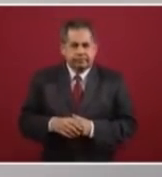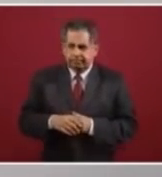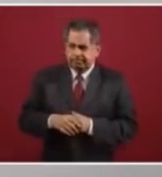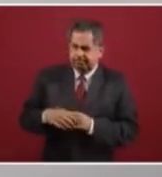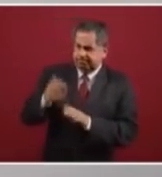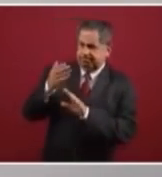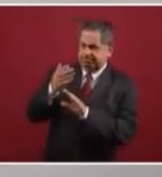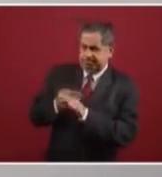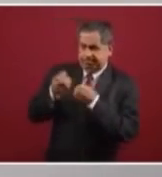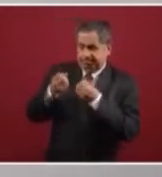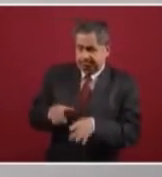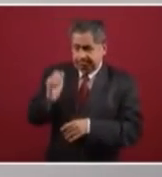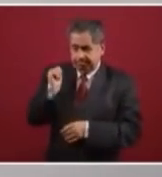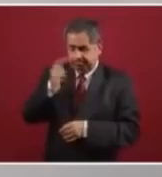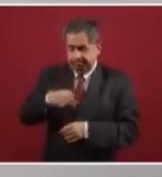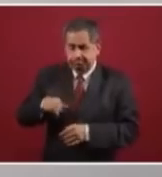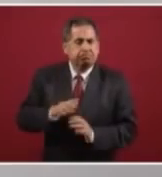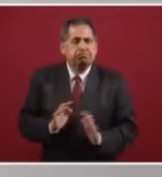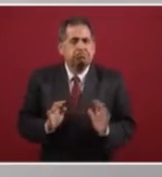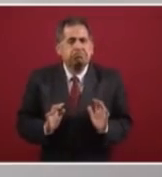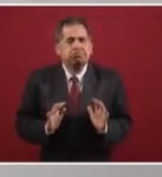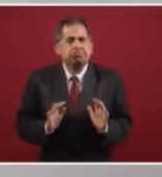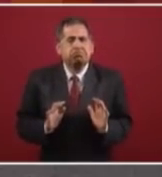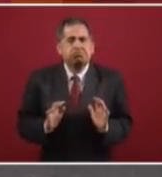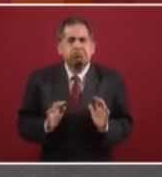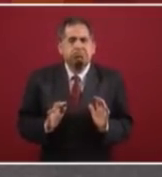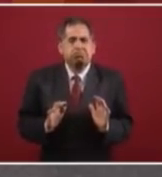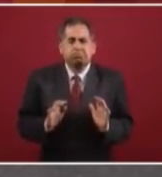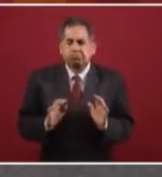afectan intereses